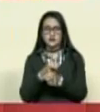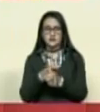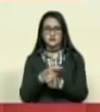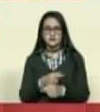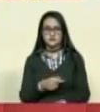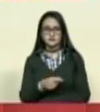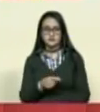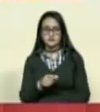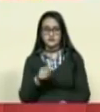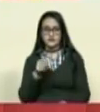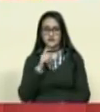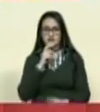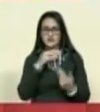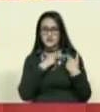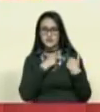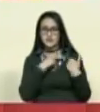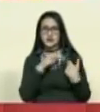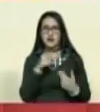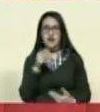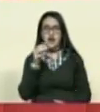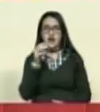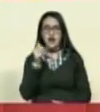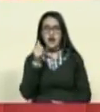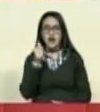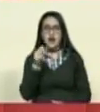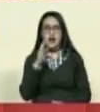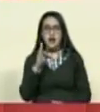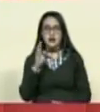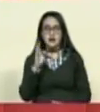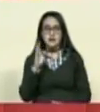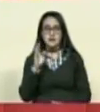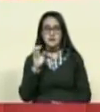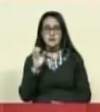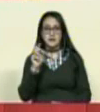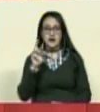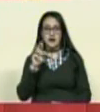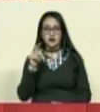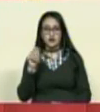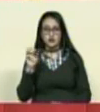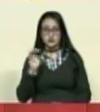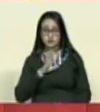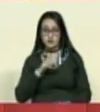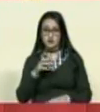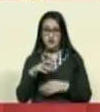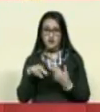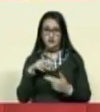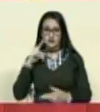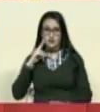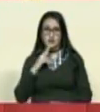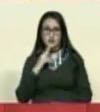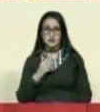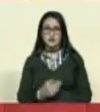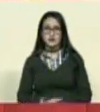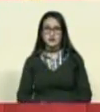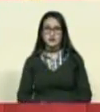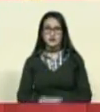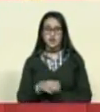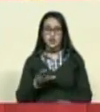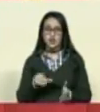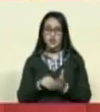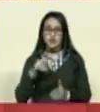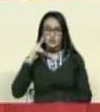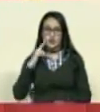Alberto Carregal Cruz, mártir de la Revolución Bolivariana en el Estado